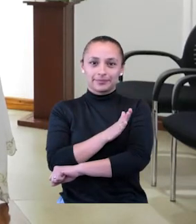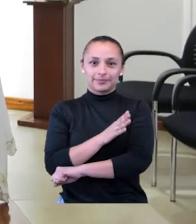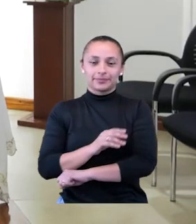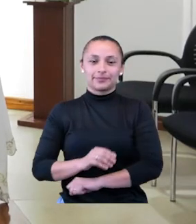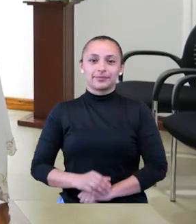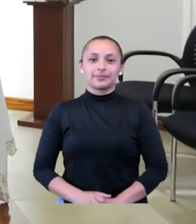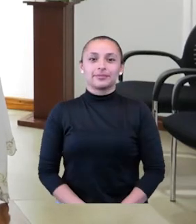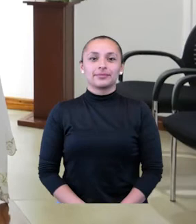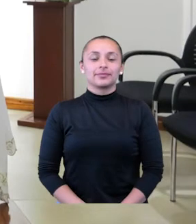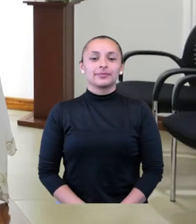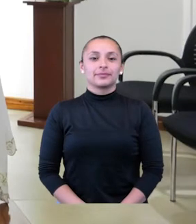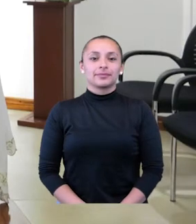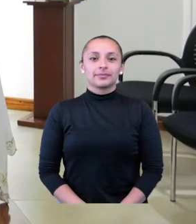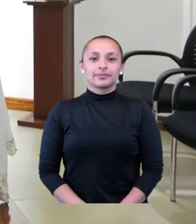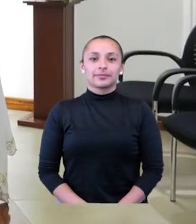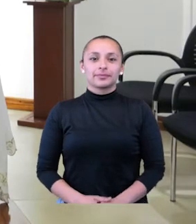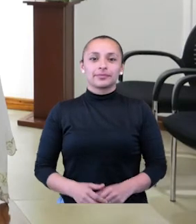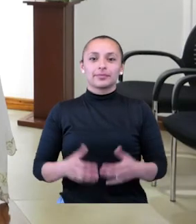vamos